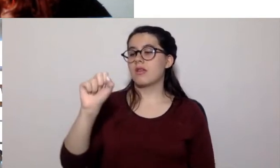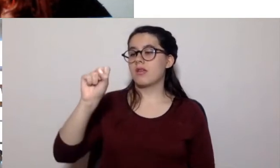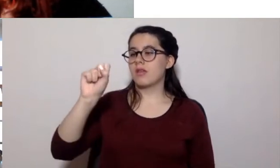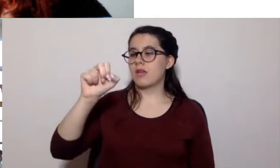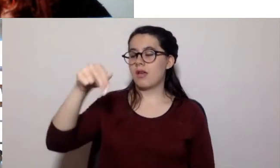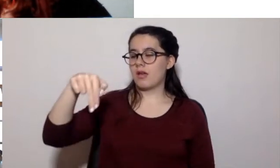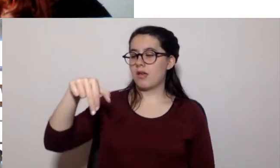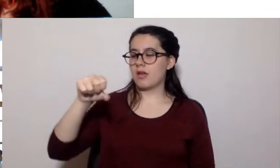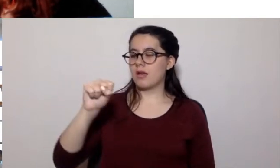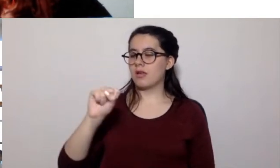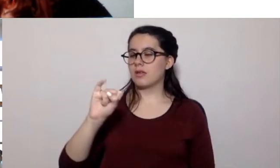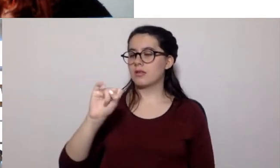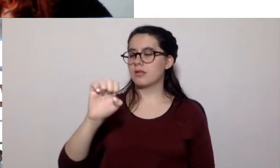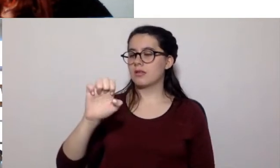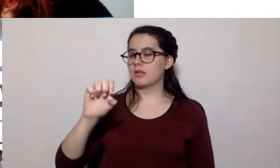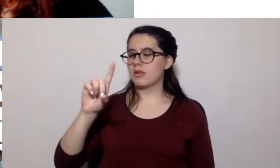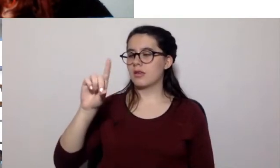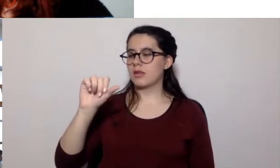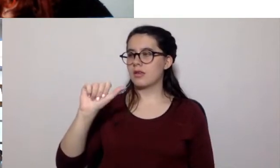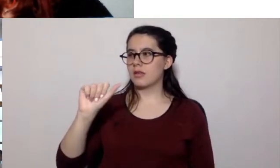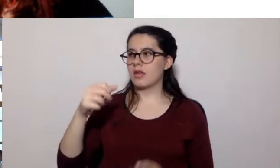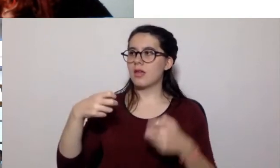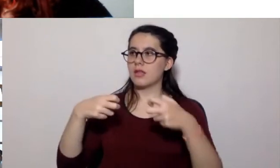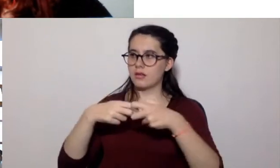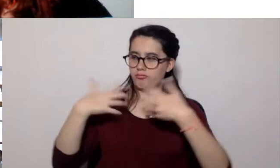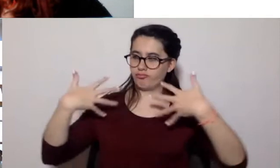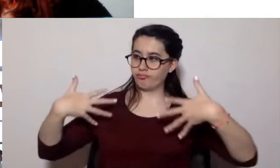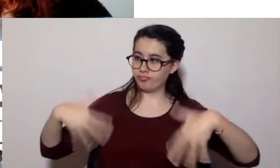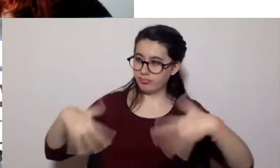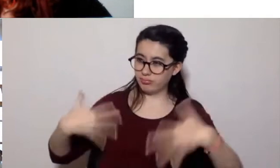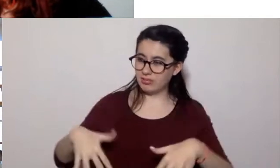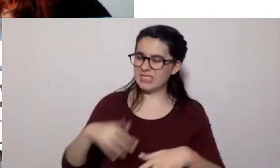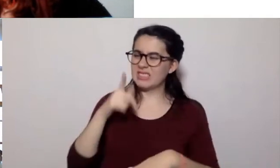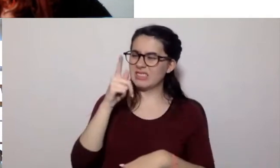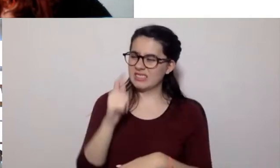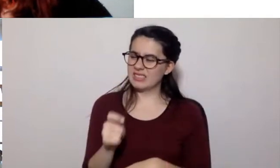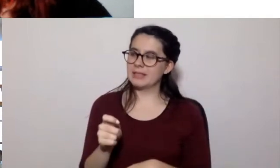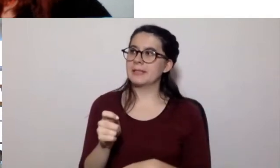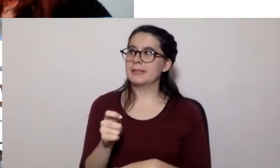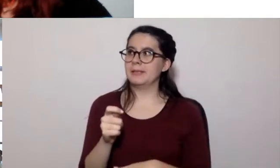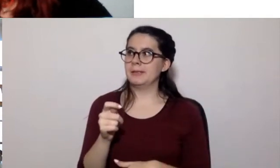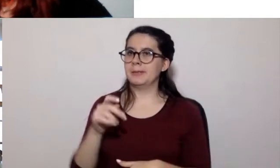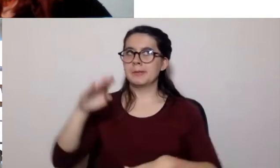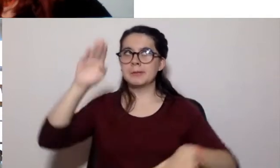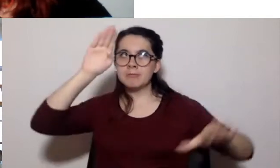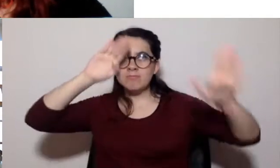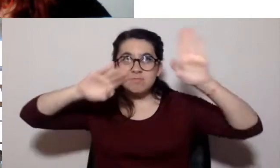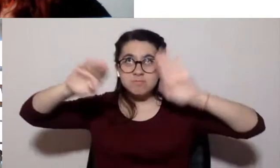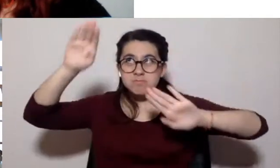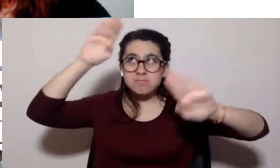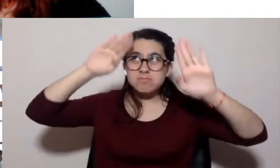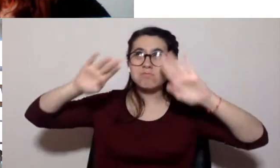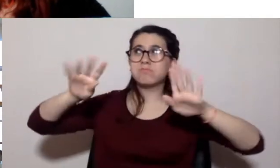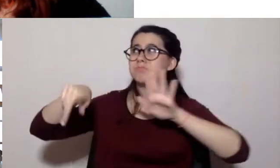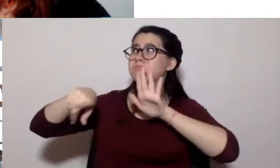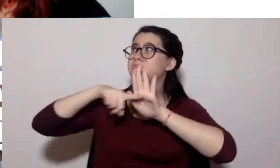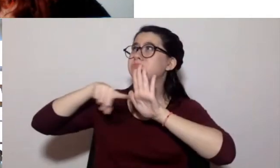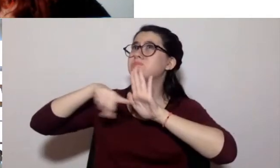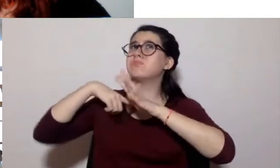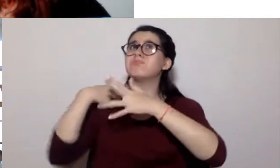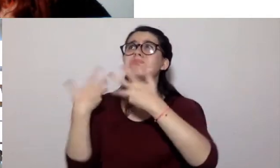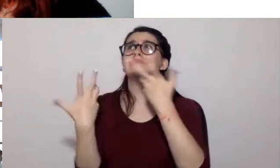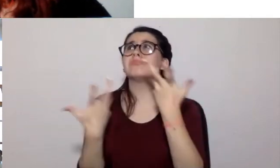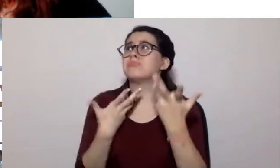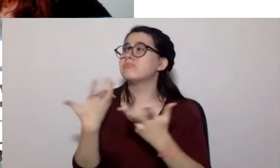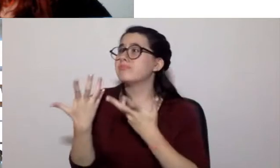o estos pensamientos que no te sirven para nada, ¿no? Que sientes como que la mente